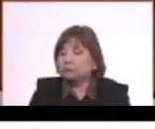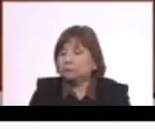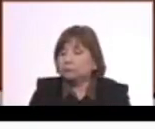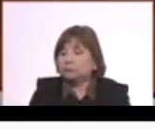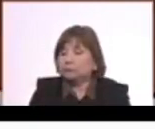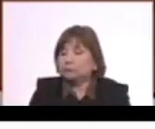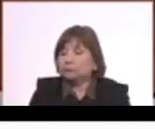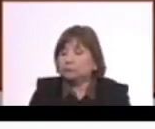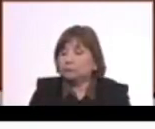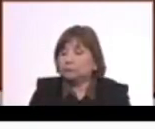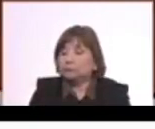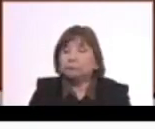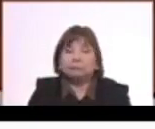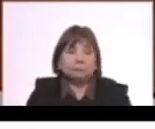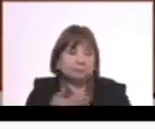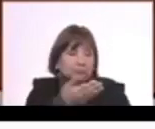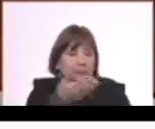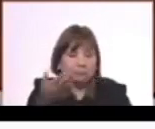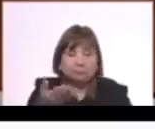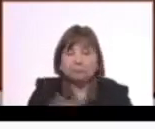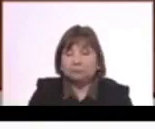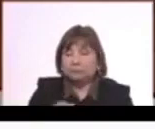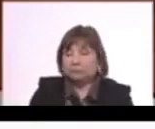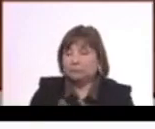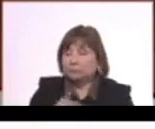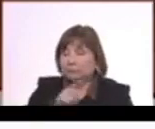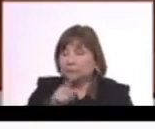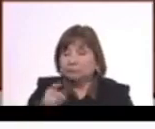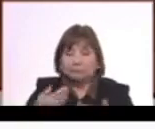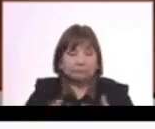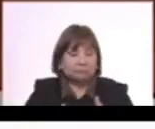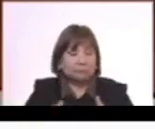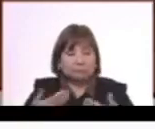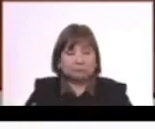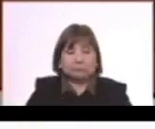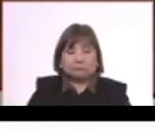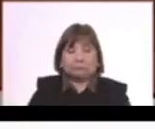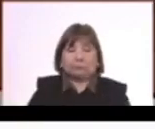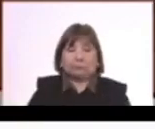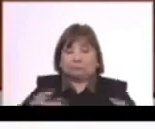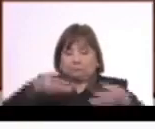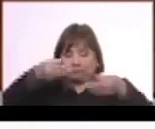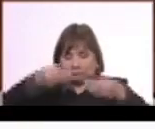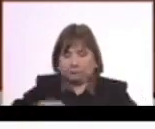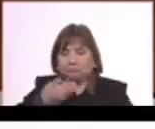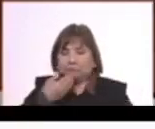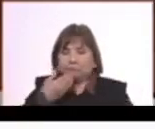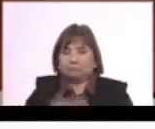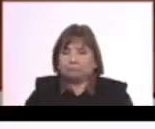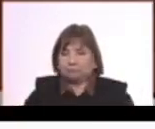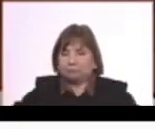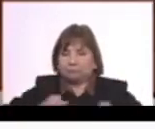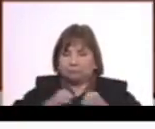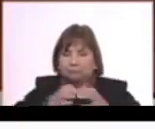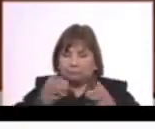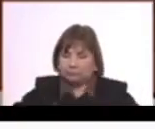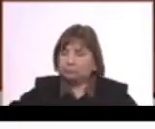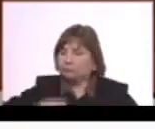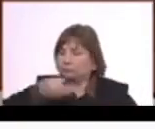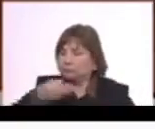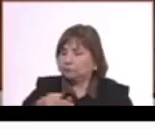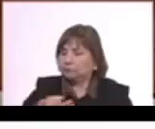Me siento gratificado, y usted también, porque desde el momento que usted es honesto al agradecer al congresista por esta votación